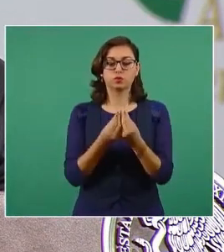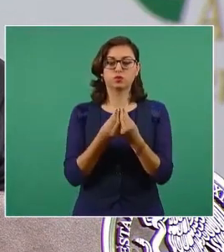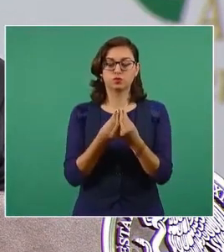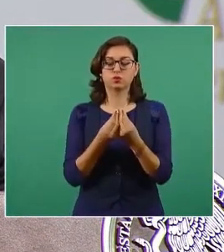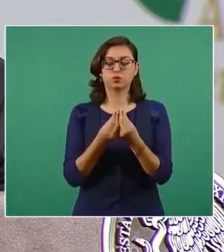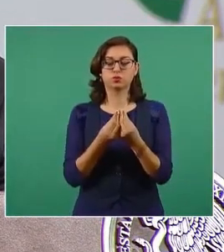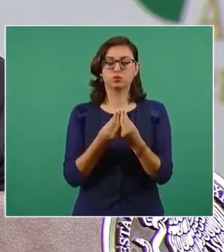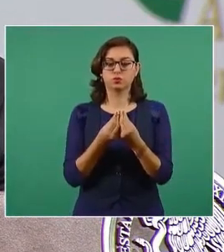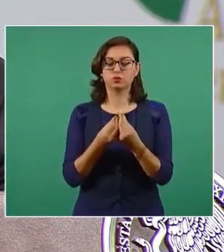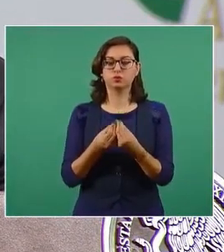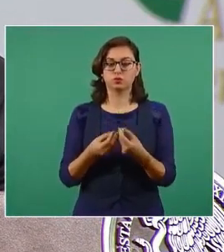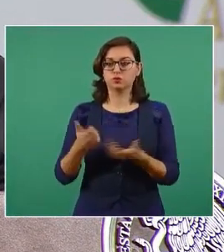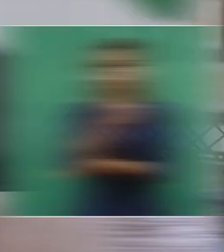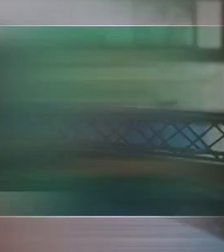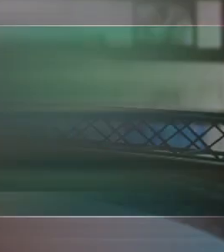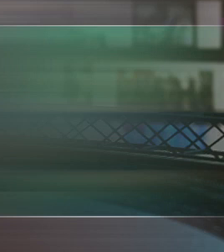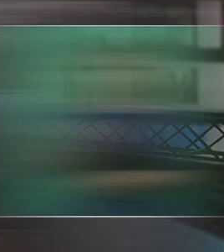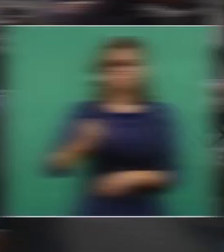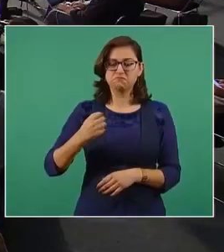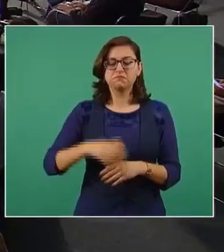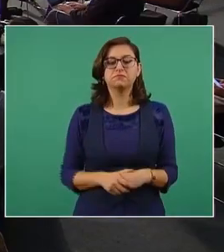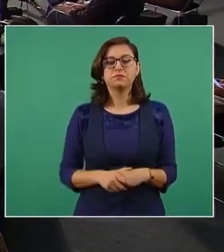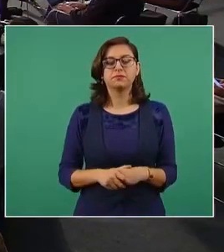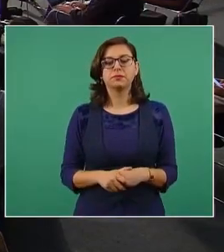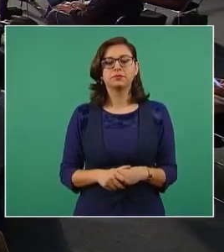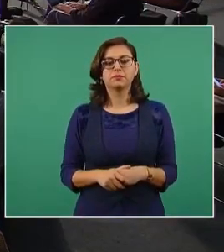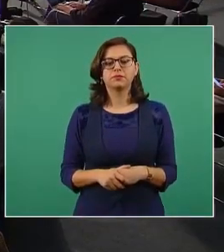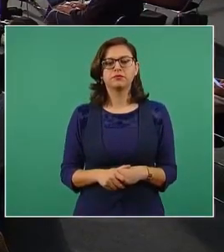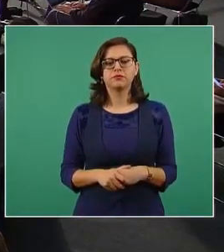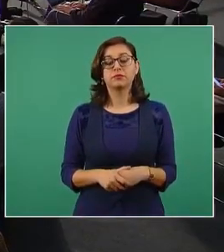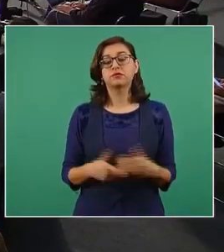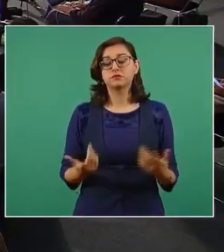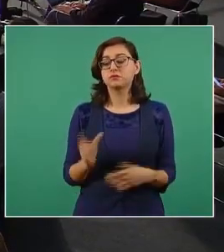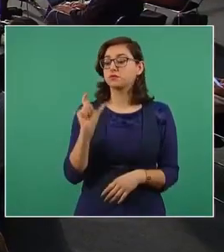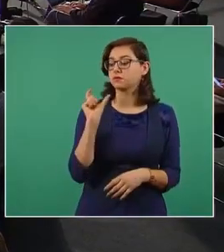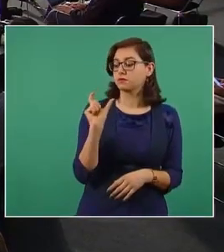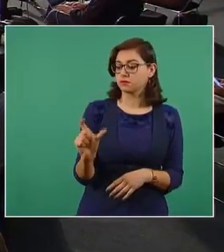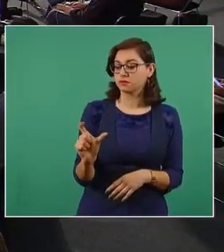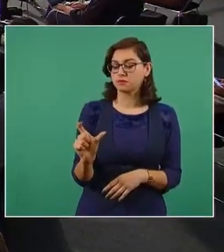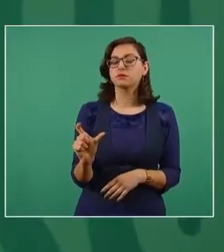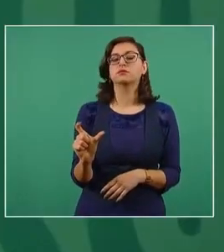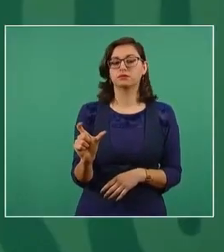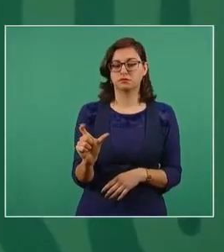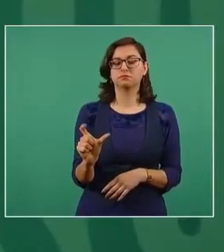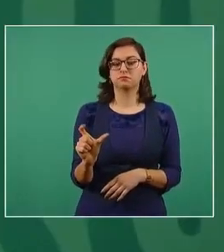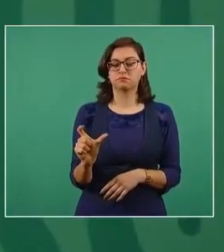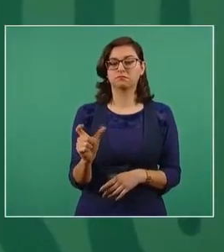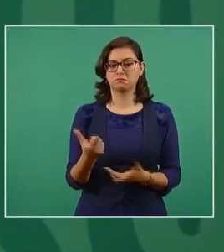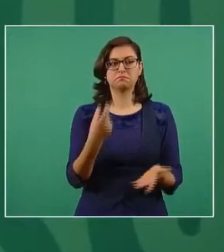ciudad líder y exitosa. Esta tarjeta la podrás utilizar para